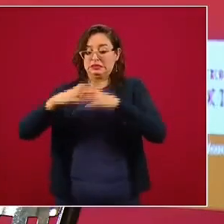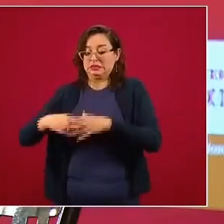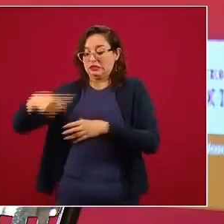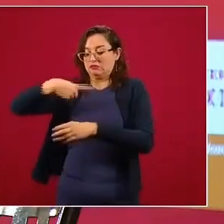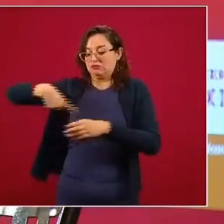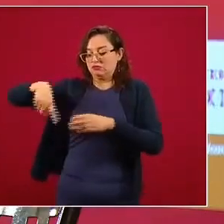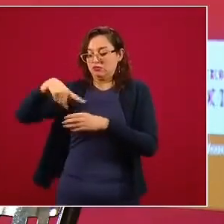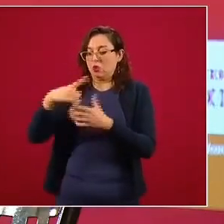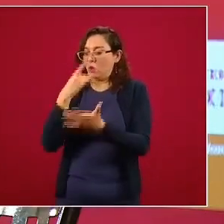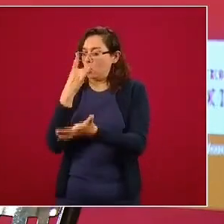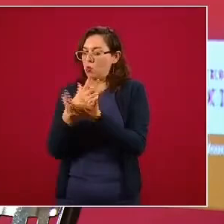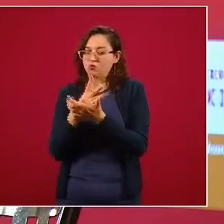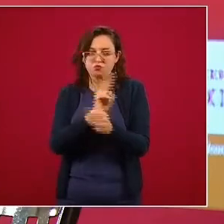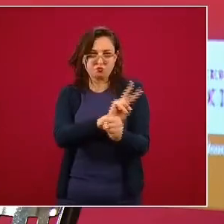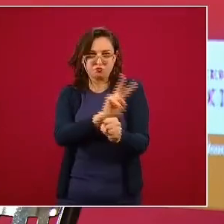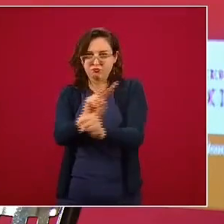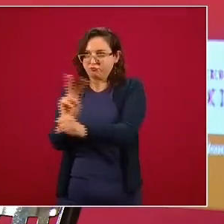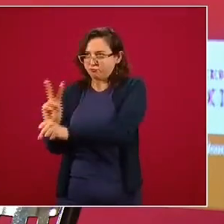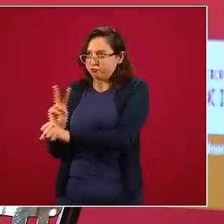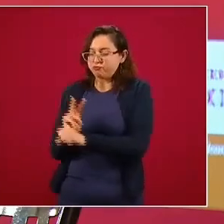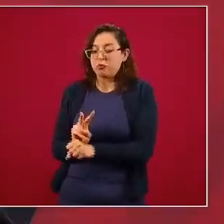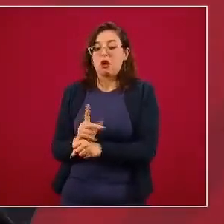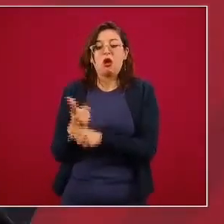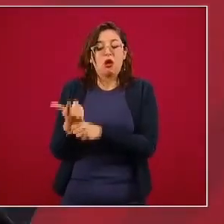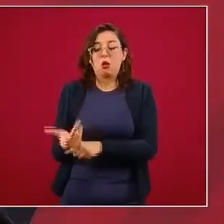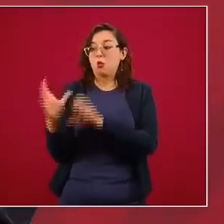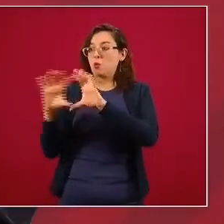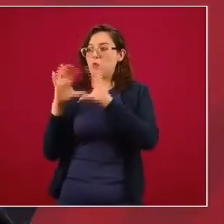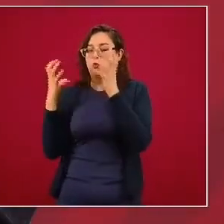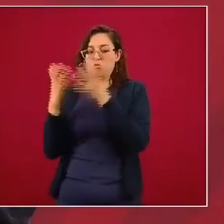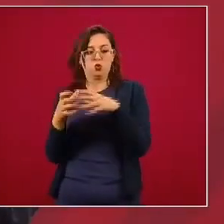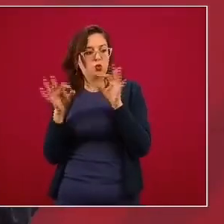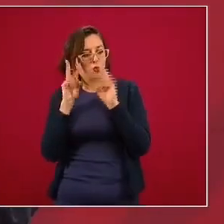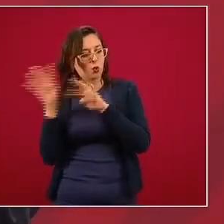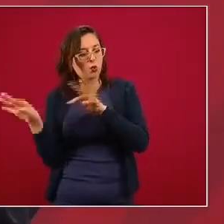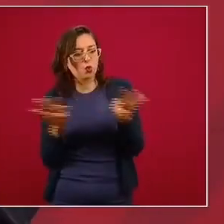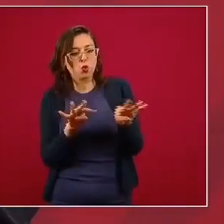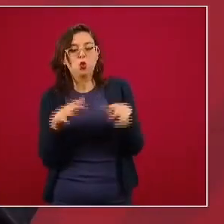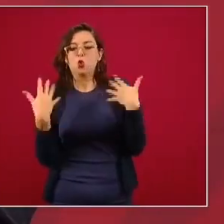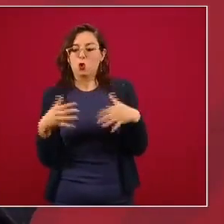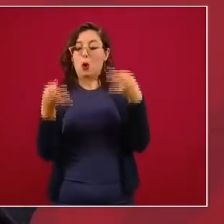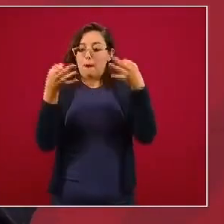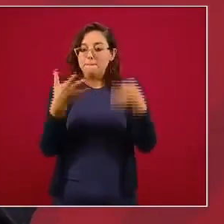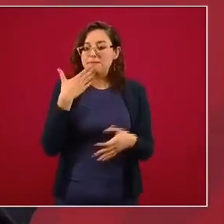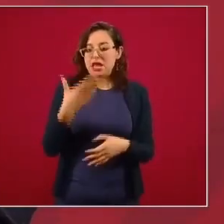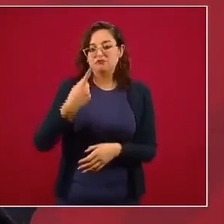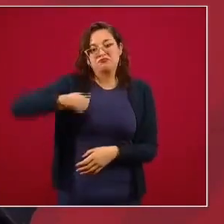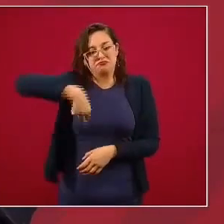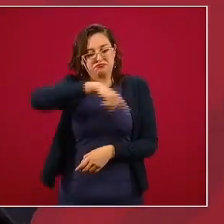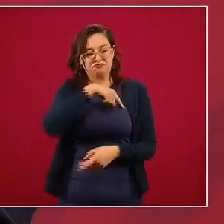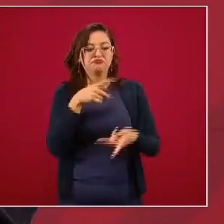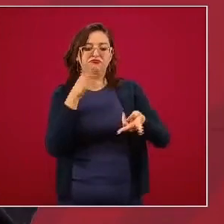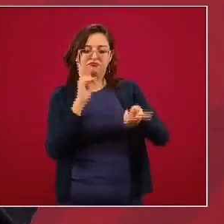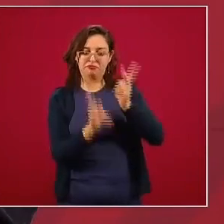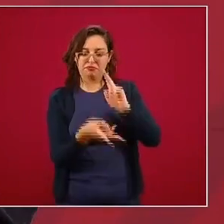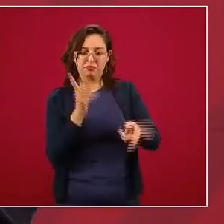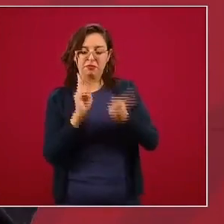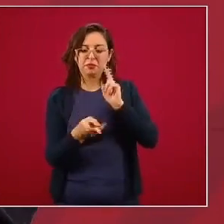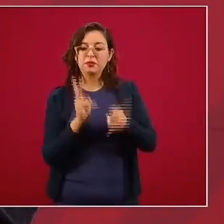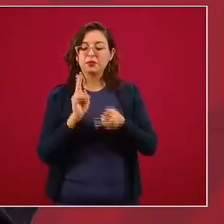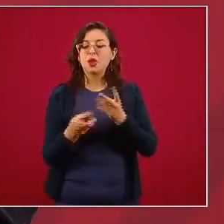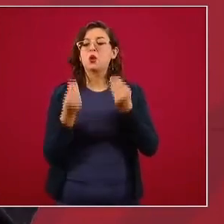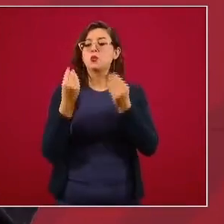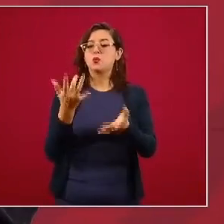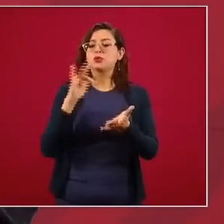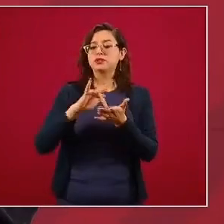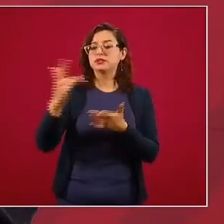técnicamente muy competente, ha sido modelo mundial en muchos aspectos y tuvimos una conversación. Por cierto, mi agradecimiento a